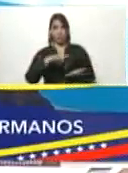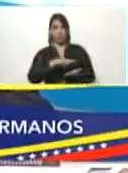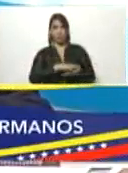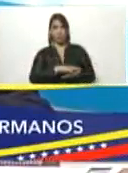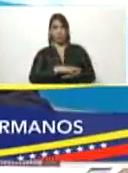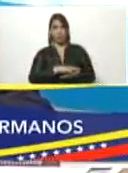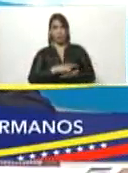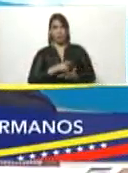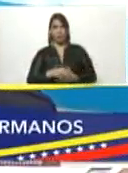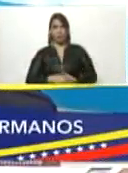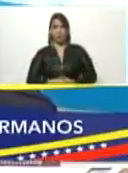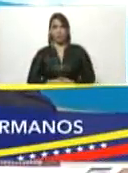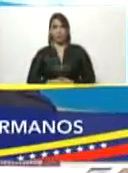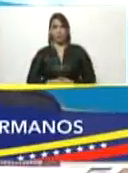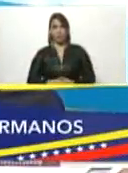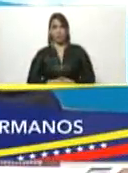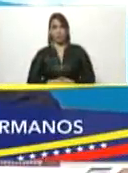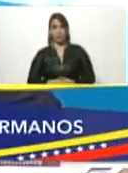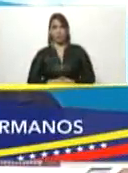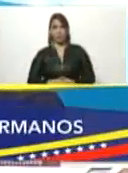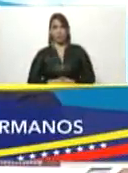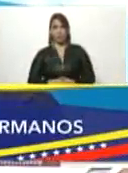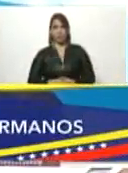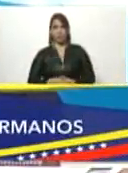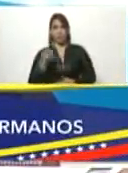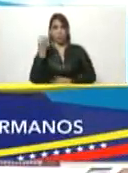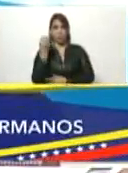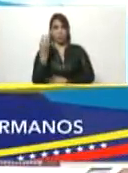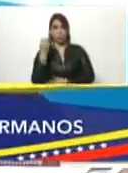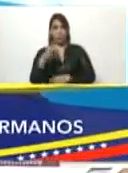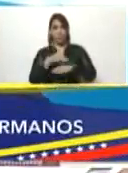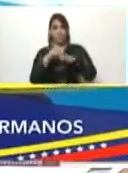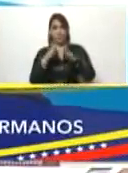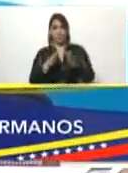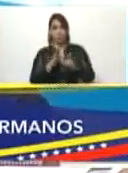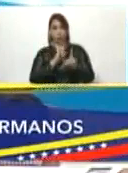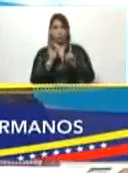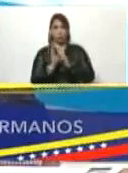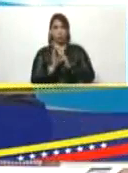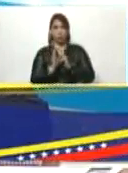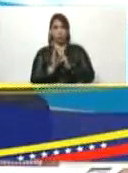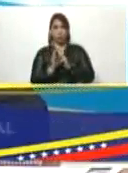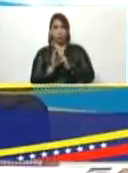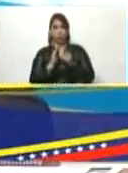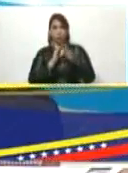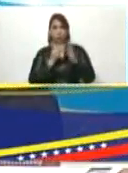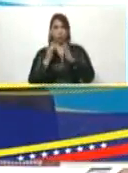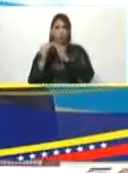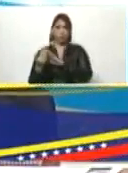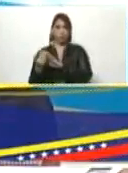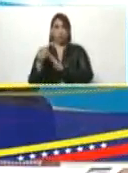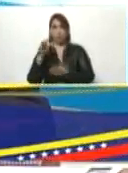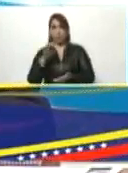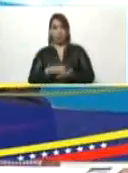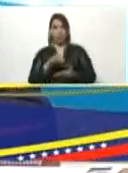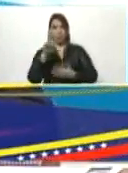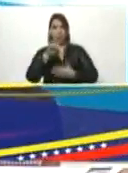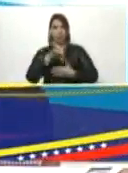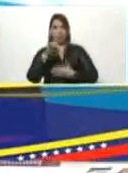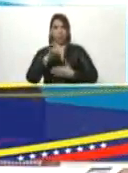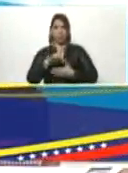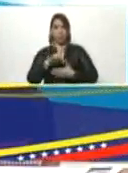de Buenos Aires, de la cumbre de ministros de cultura de la Comunidad de Estados Latinoamericanos y